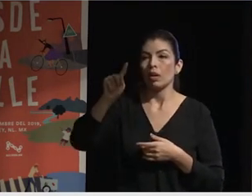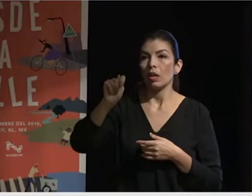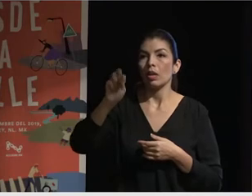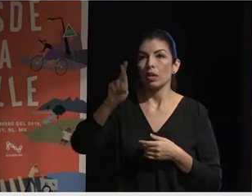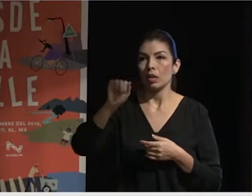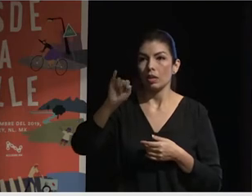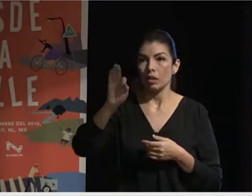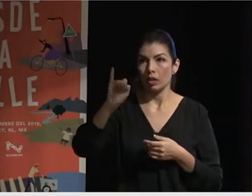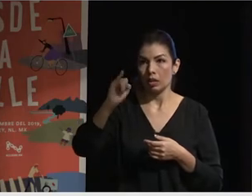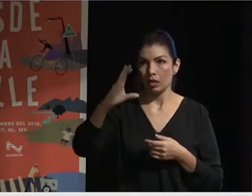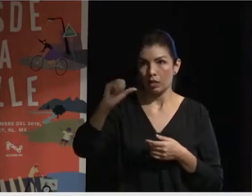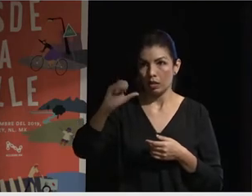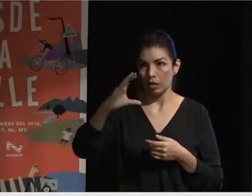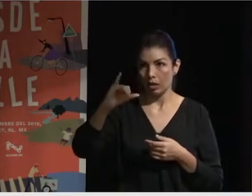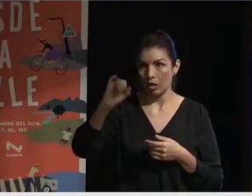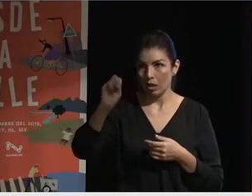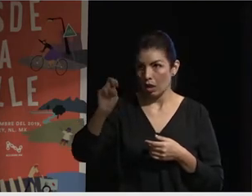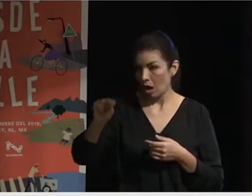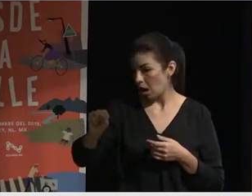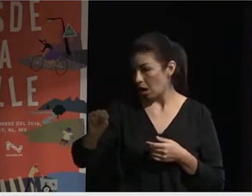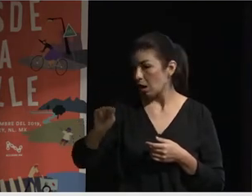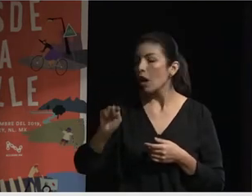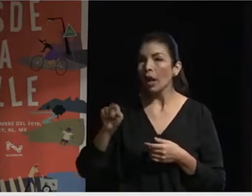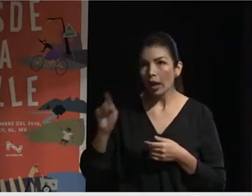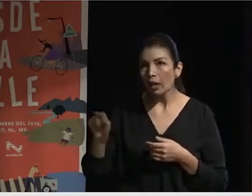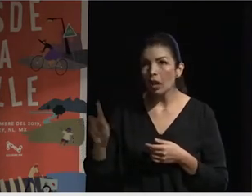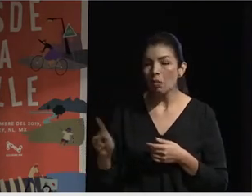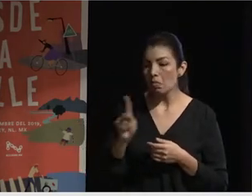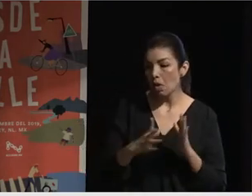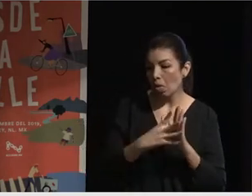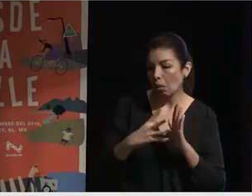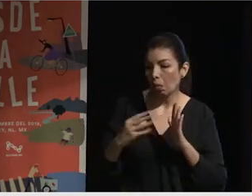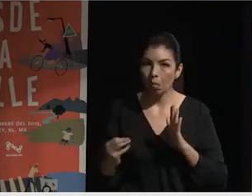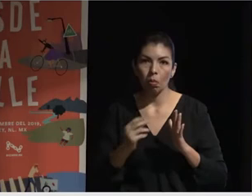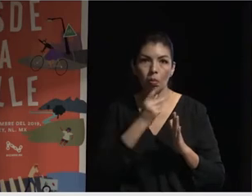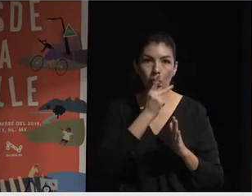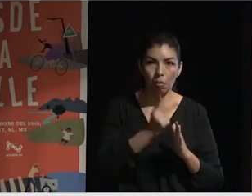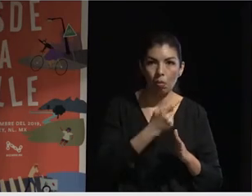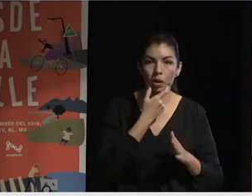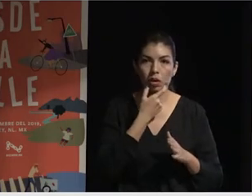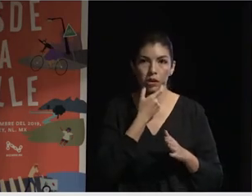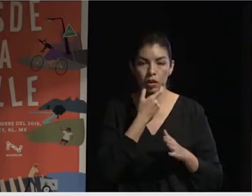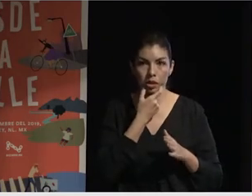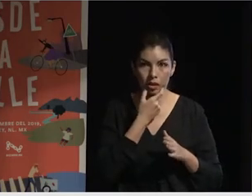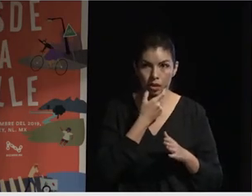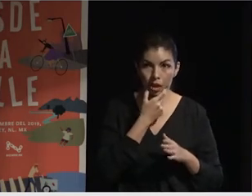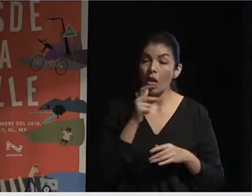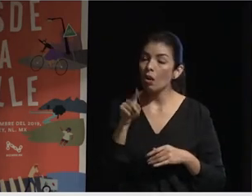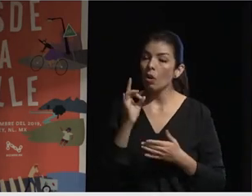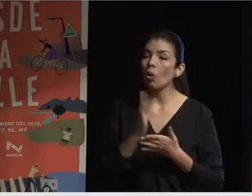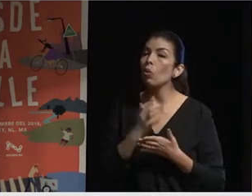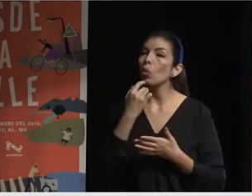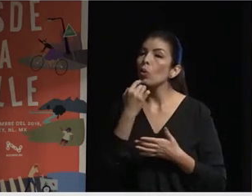el descubrimiento de toda la literatura anglosajona fue para mí un descubrimiento fascinante cuando estaba en la